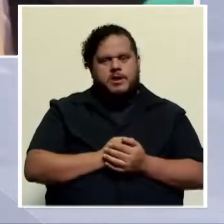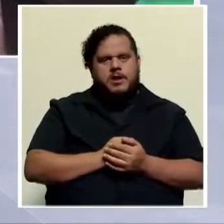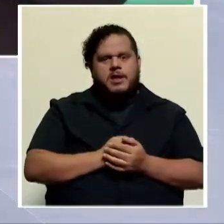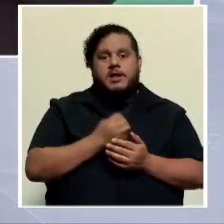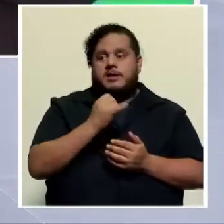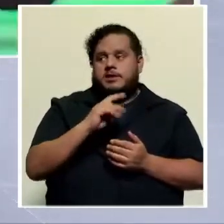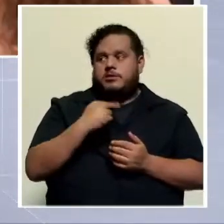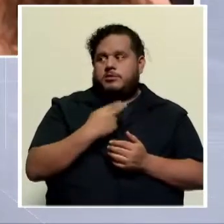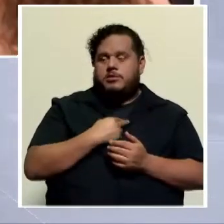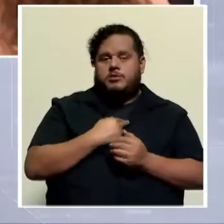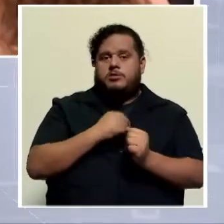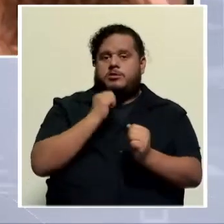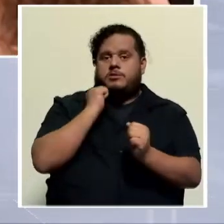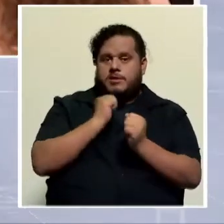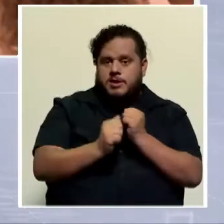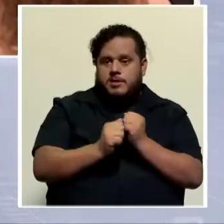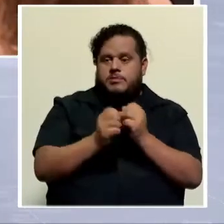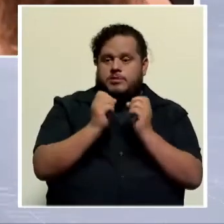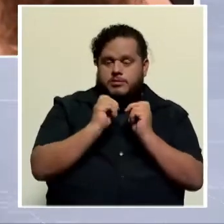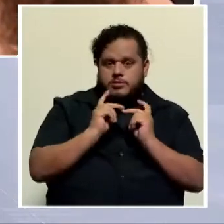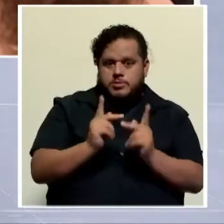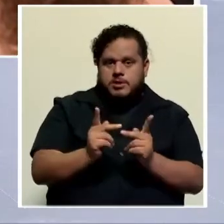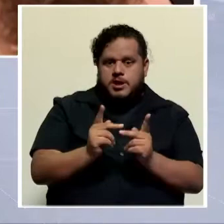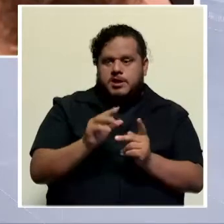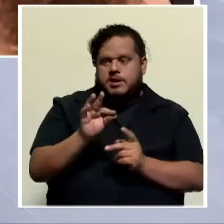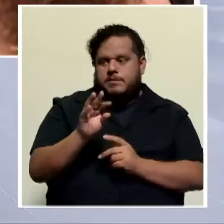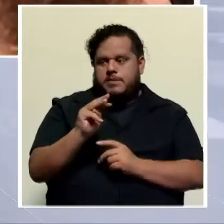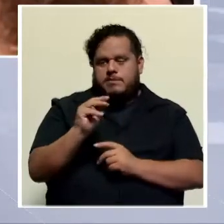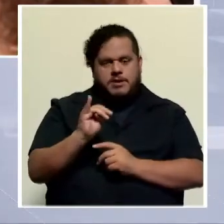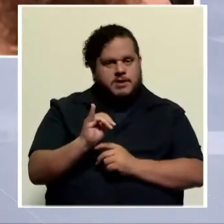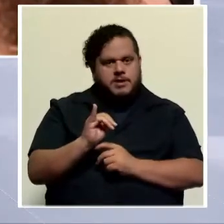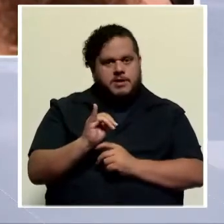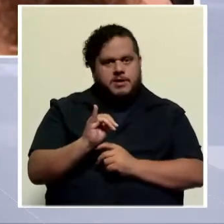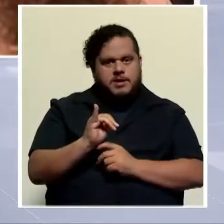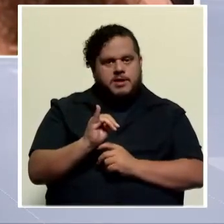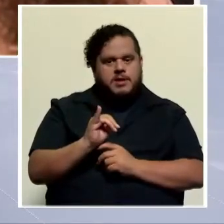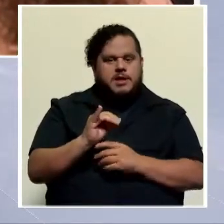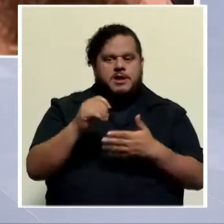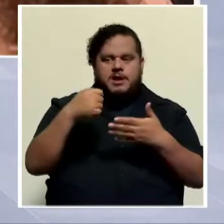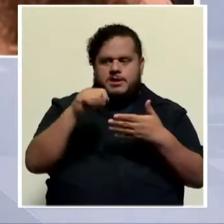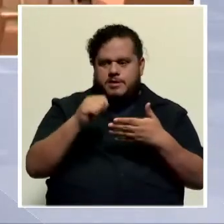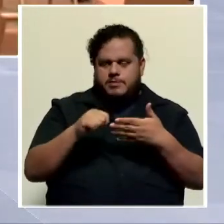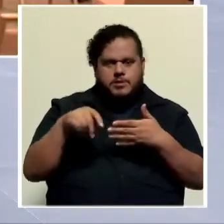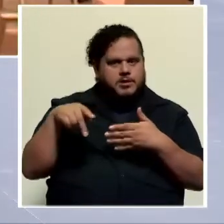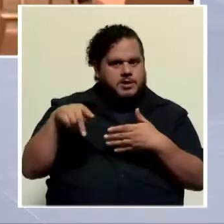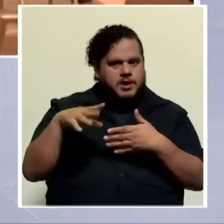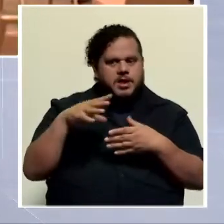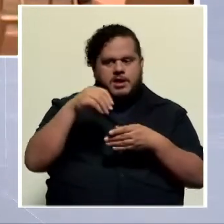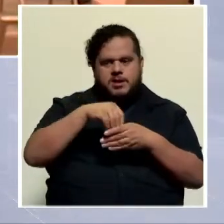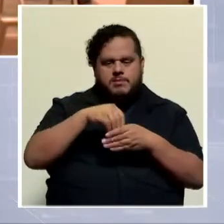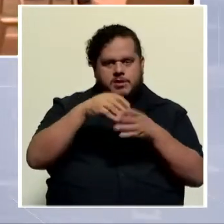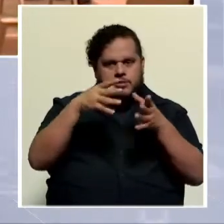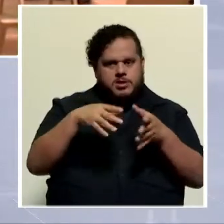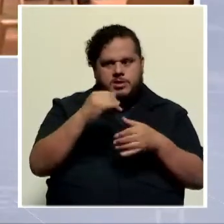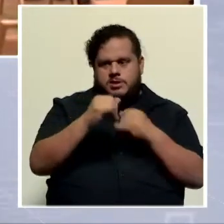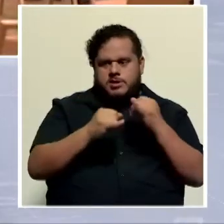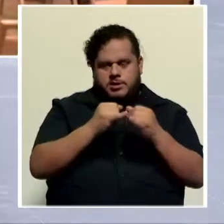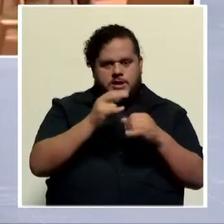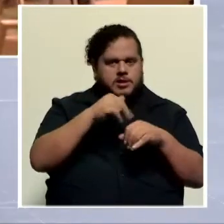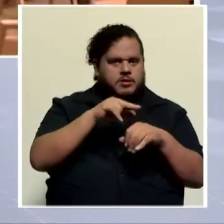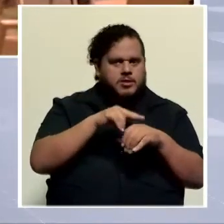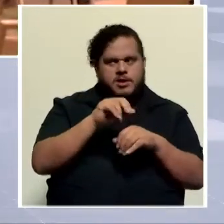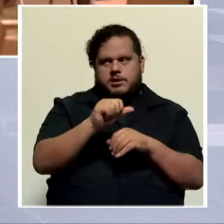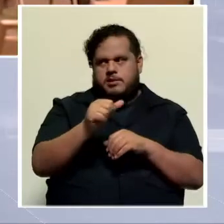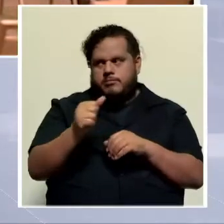si dejamos pasar la oportunidad de que el Fondo Monetario Internacional, las calificadoras de riesgo y inversionistas internacionales y nacionales y